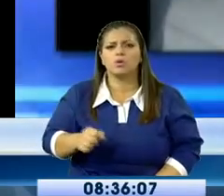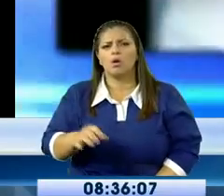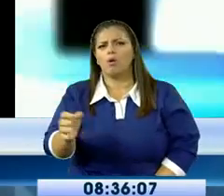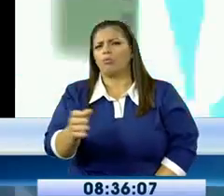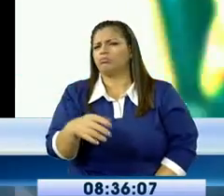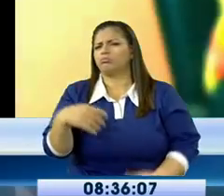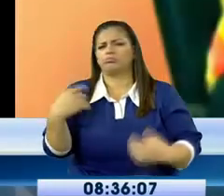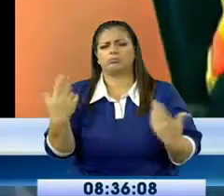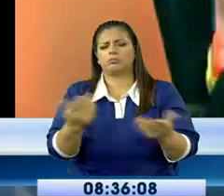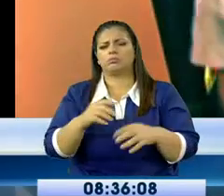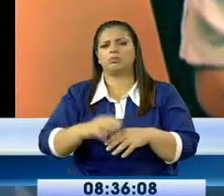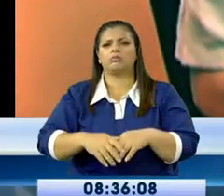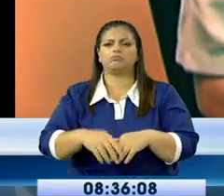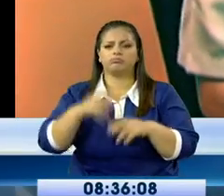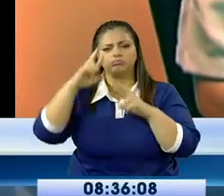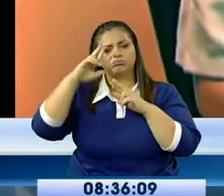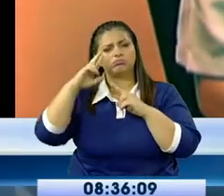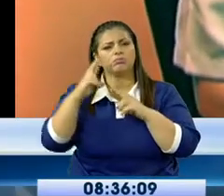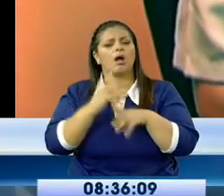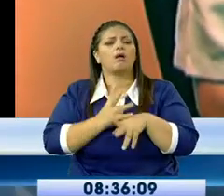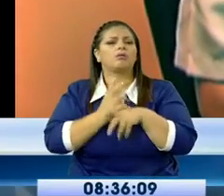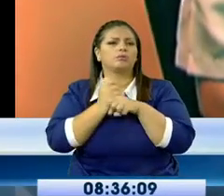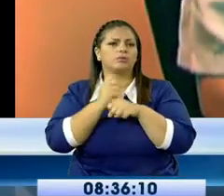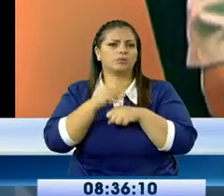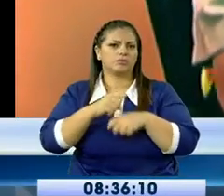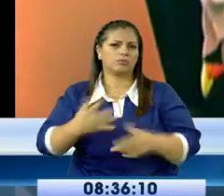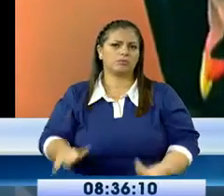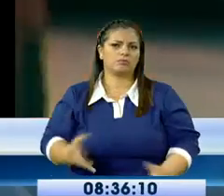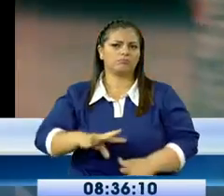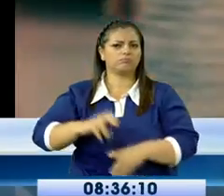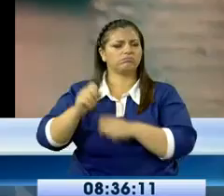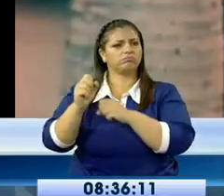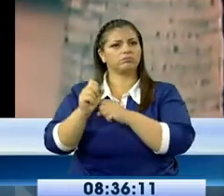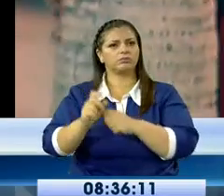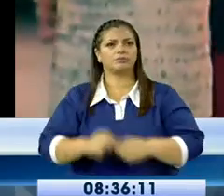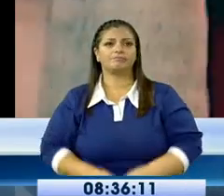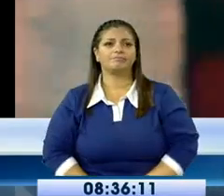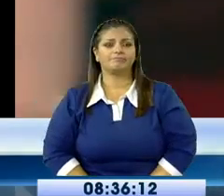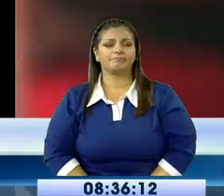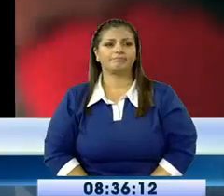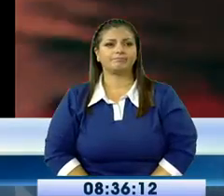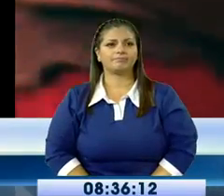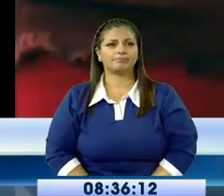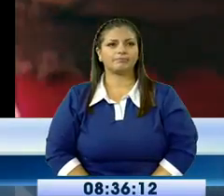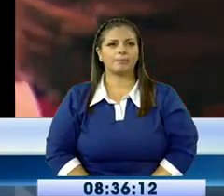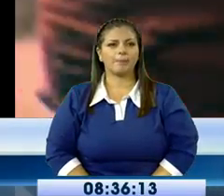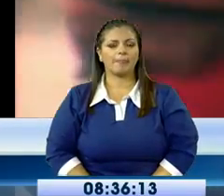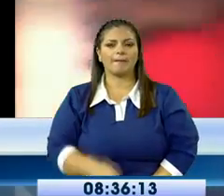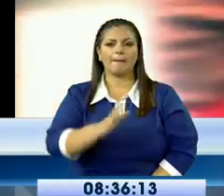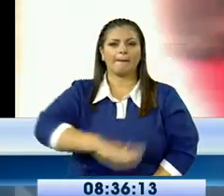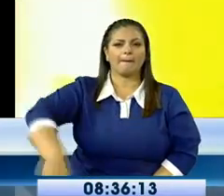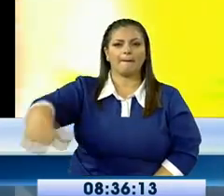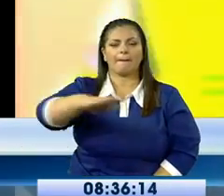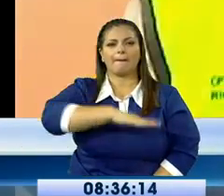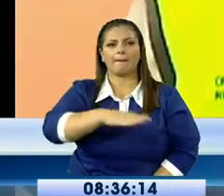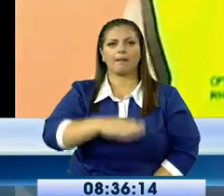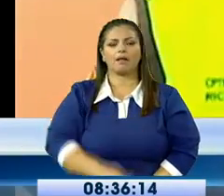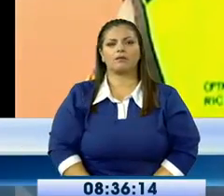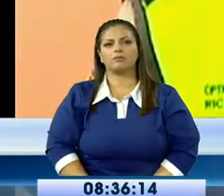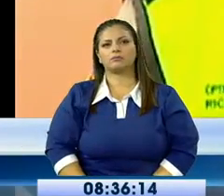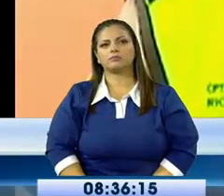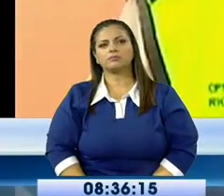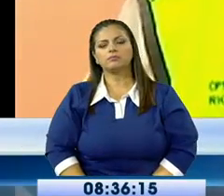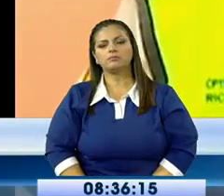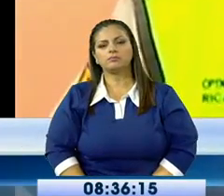le roben. En el distrito 9 de octubre, el incremento del delito se genera por una circunstancia particular. Se encierran en